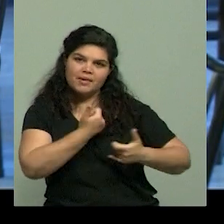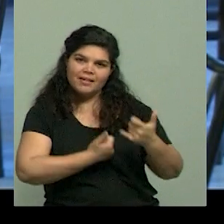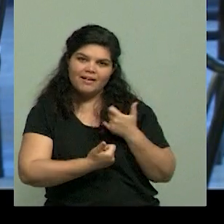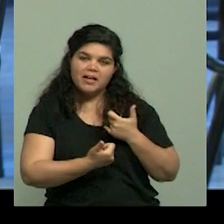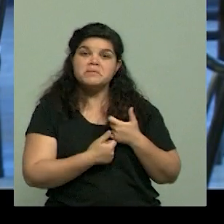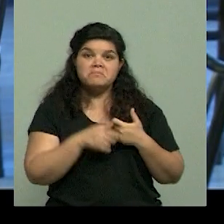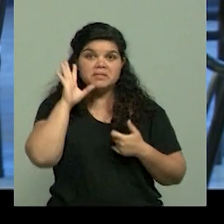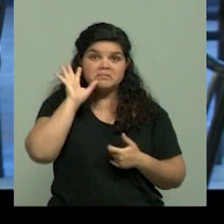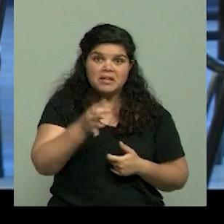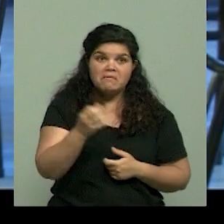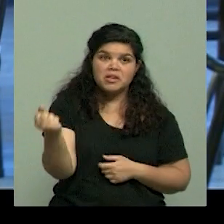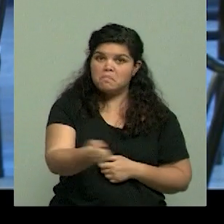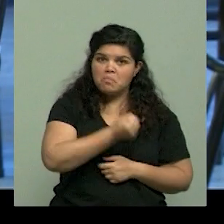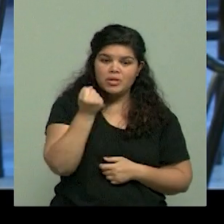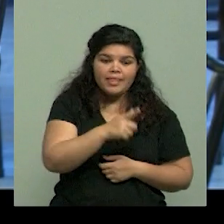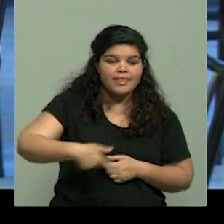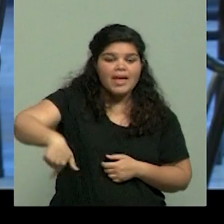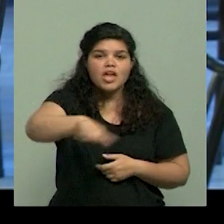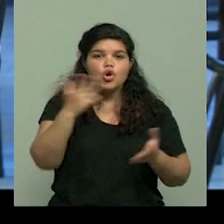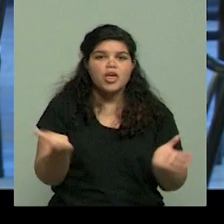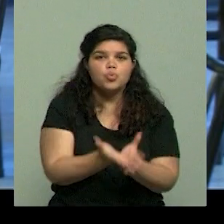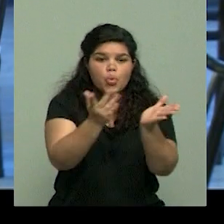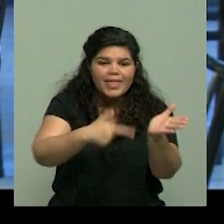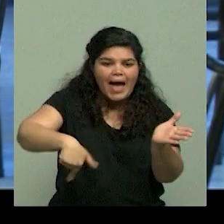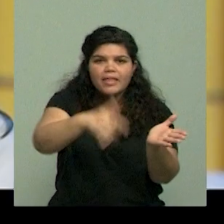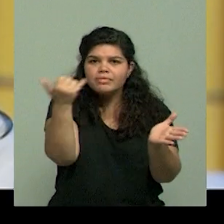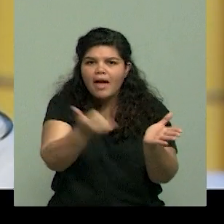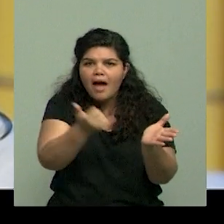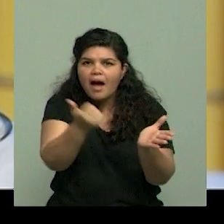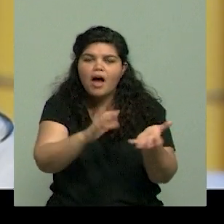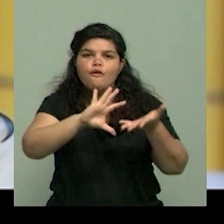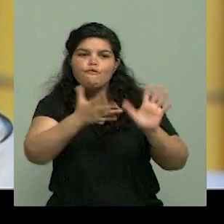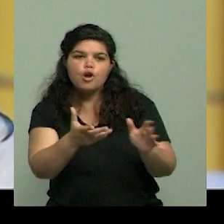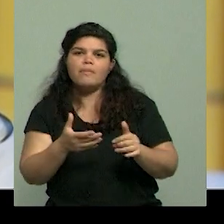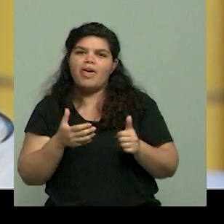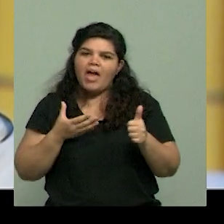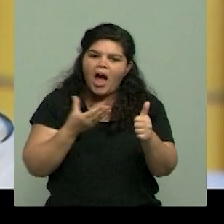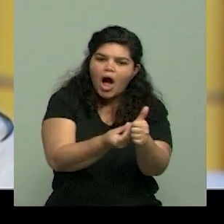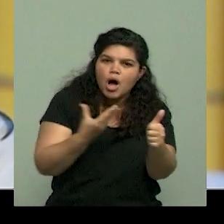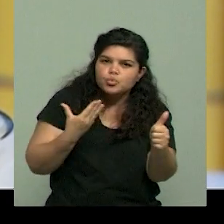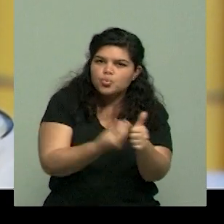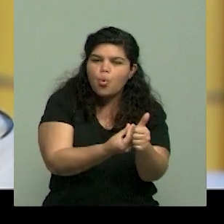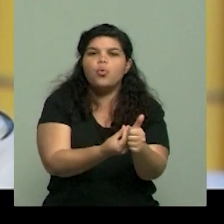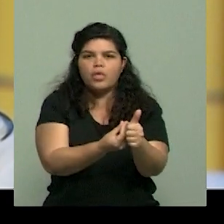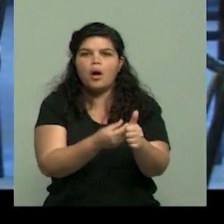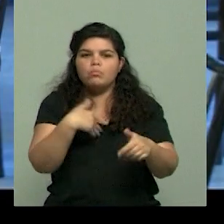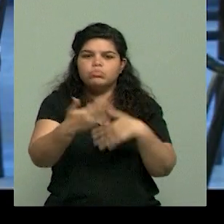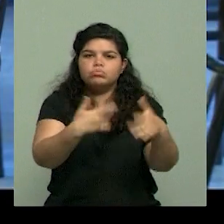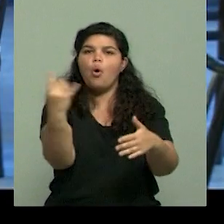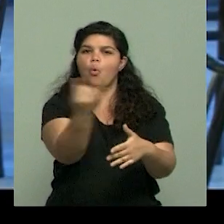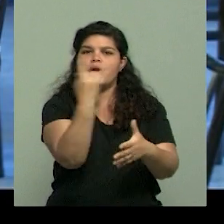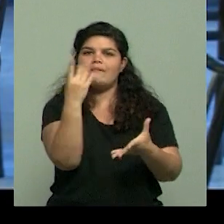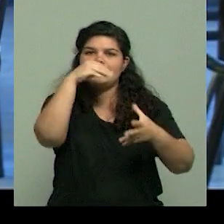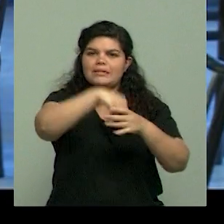que los y las estudiantes de la universidad tienen estos acompañamientos acá en el campus